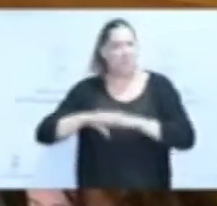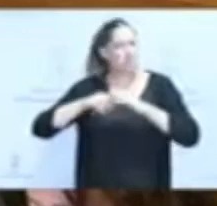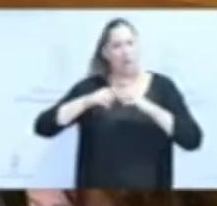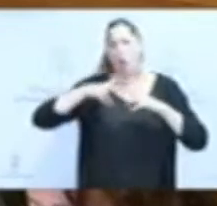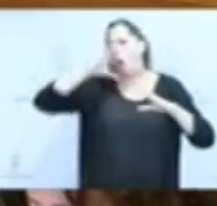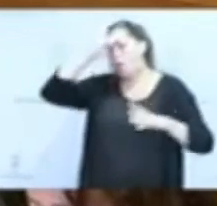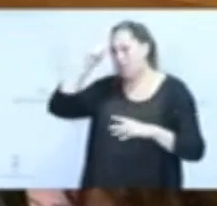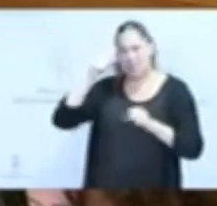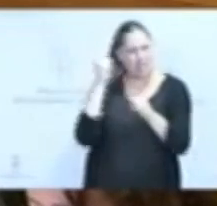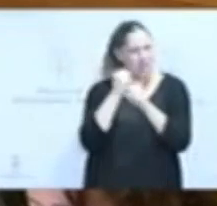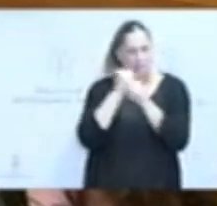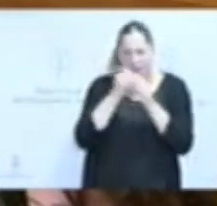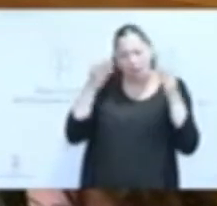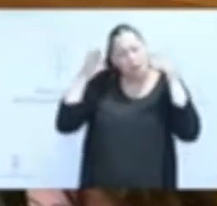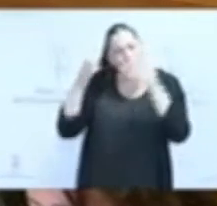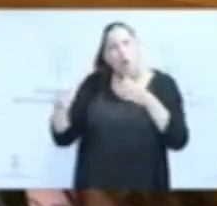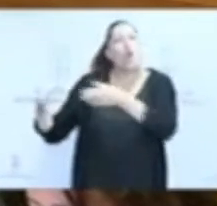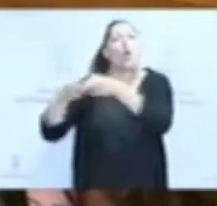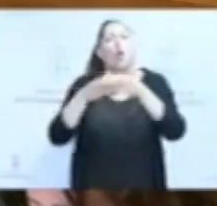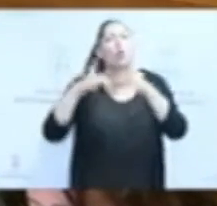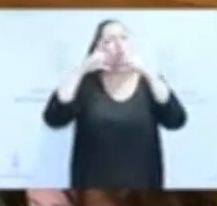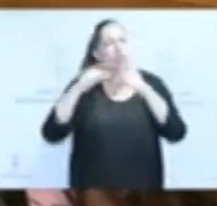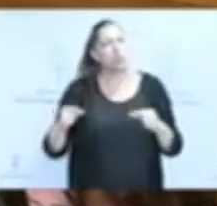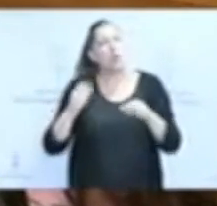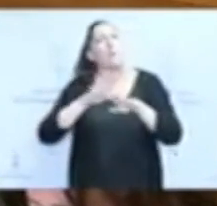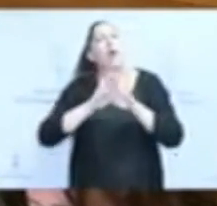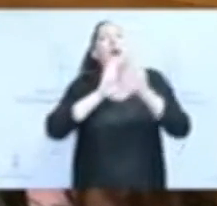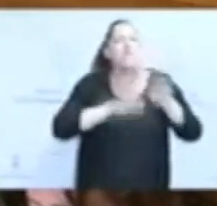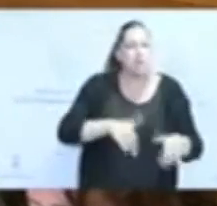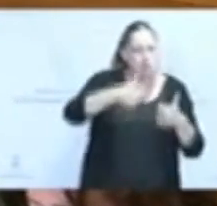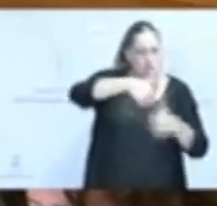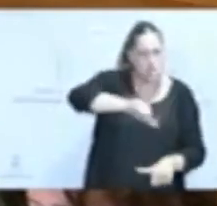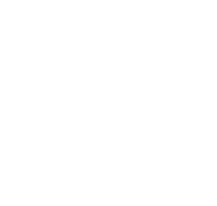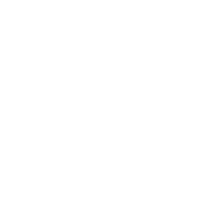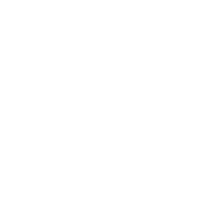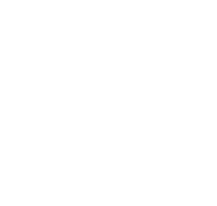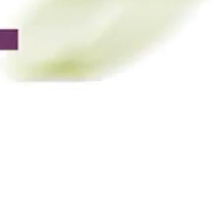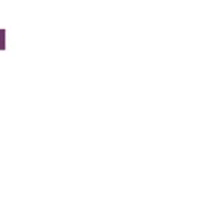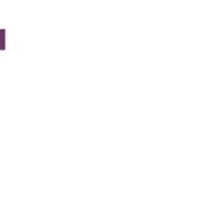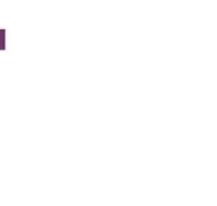conjunto de Asturias, por el conjunto de los gijoneses y de las gijonesas.